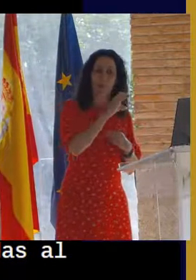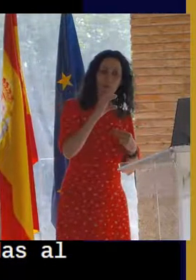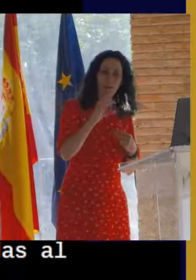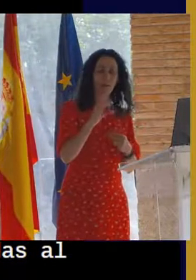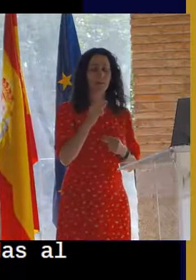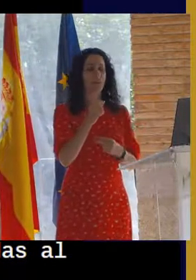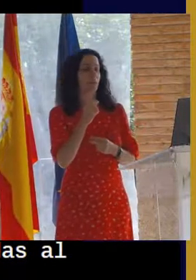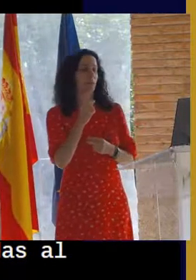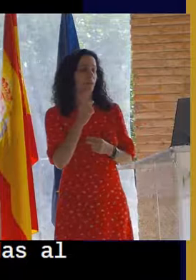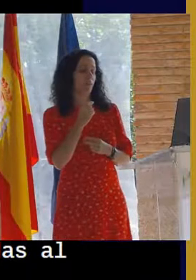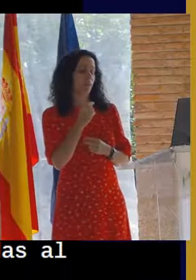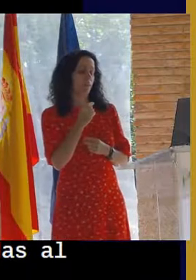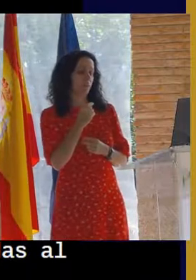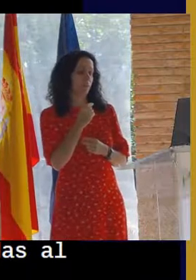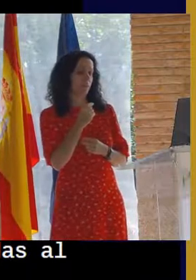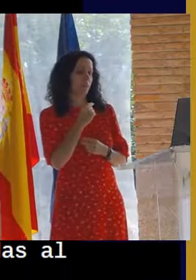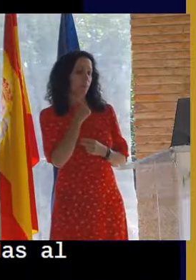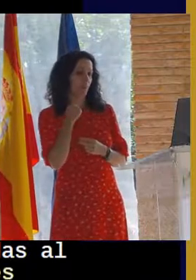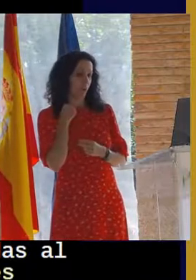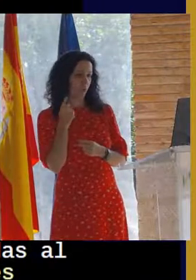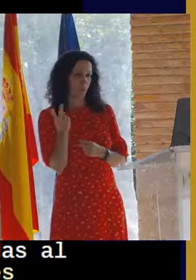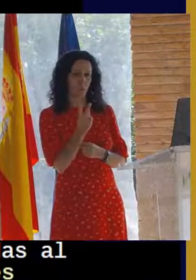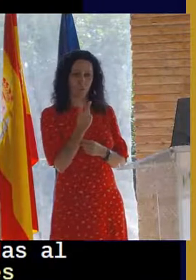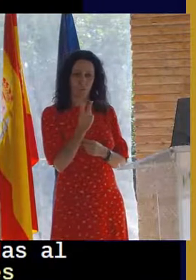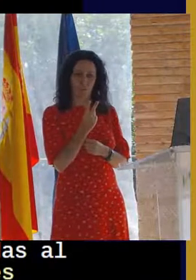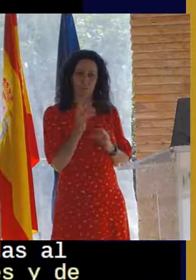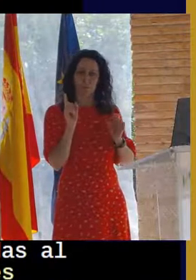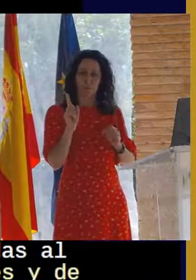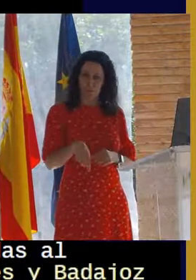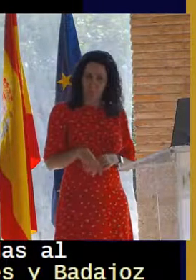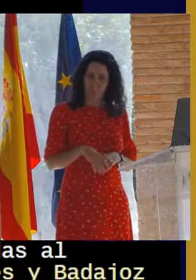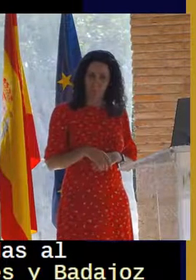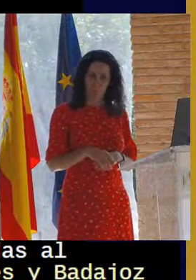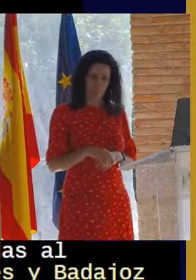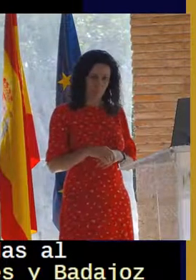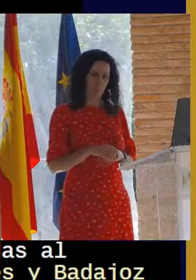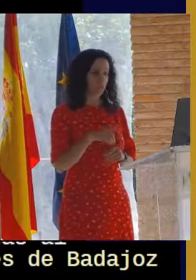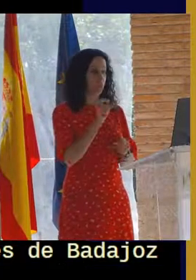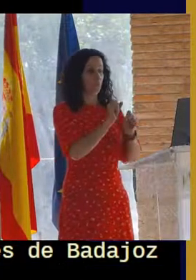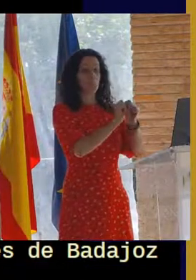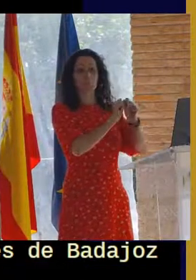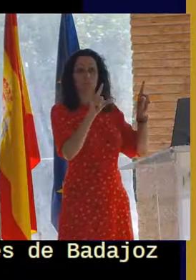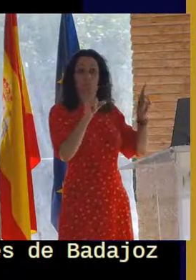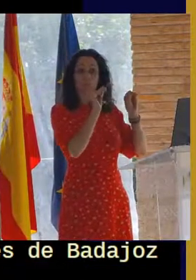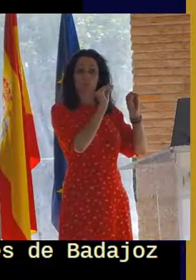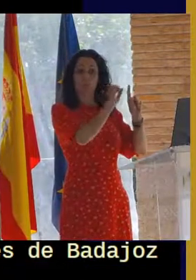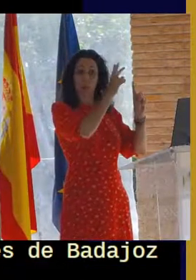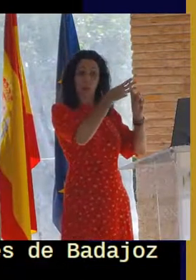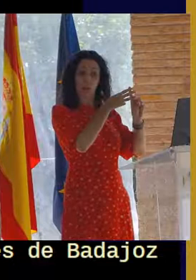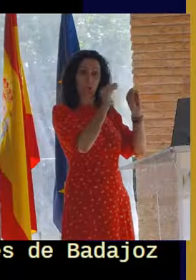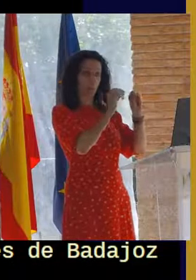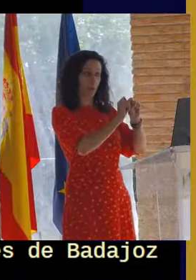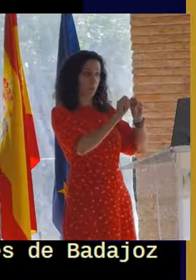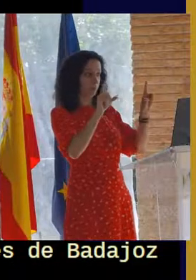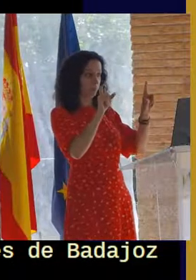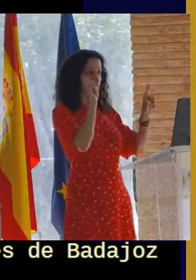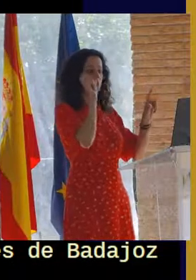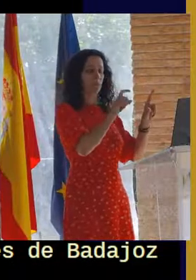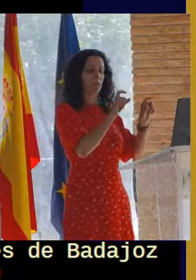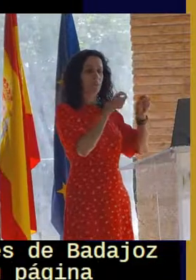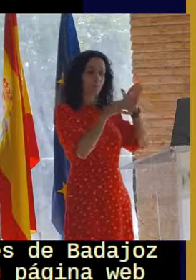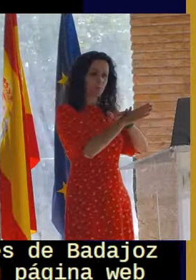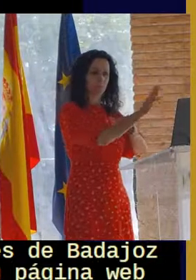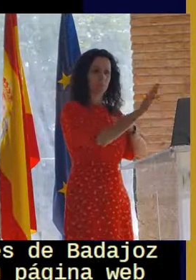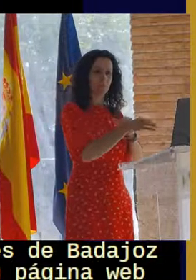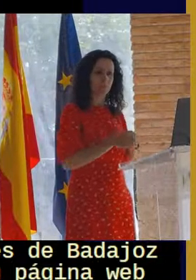también está la diputación de Cáceres eh Y de badot También tenemos convenio con con ellos Entonces en su página